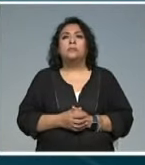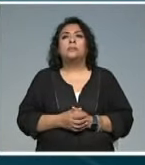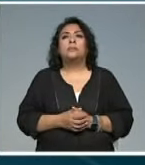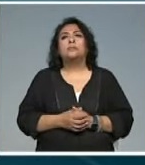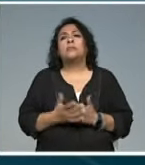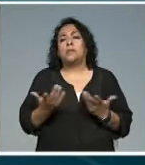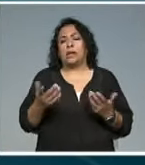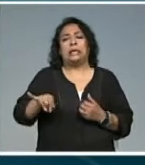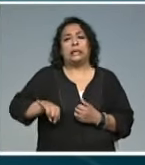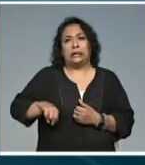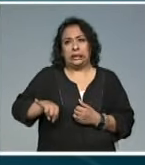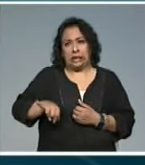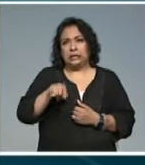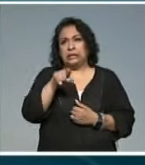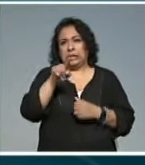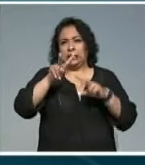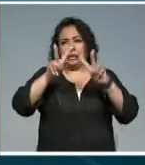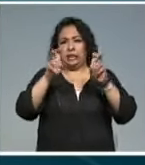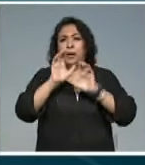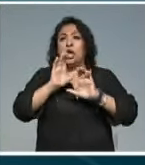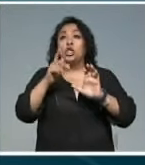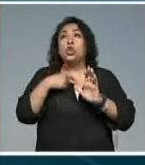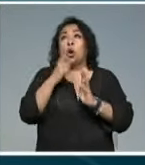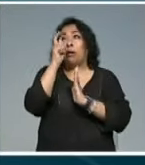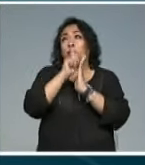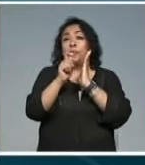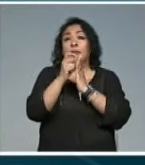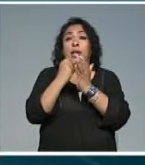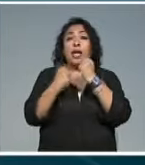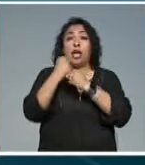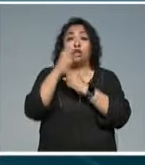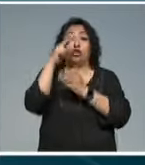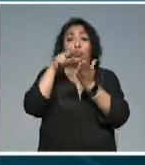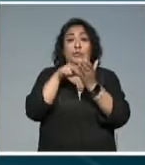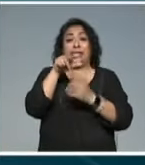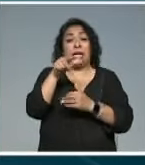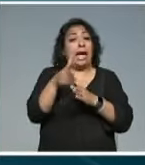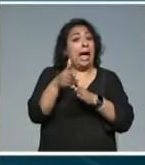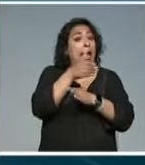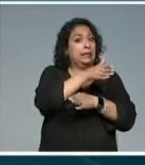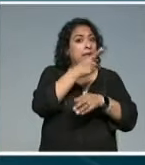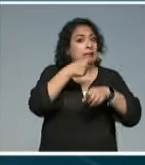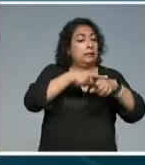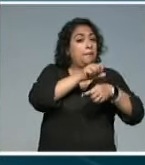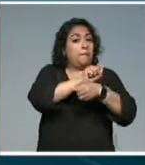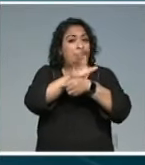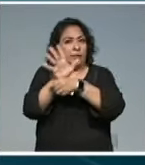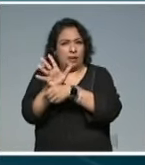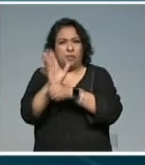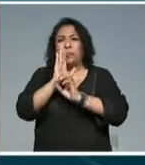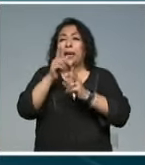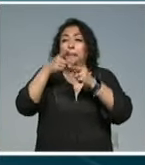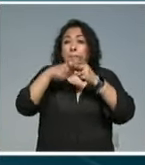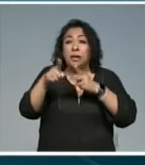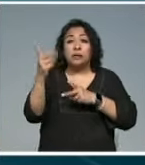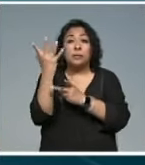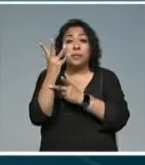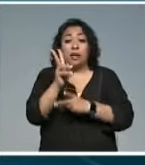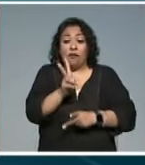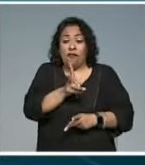Algo súper interesante acerca de la canción es que yo la escribí en el año 2017, antes de la pandemia, y la canción empieza y dice: ese